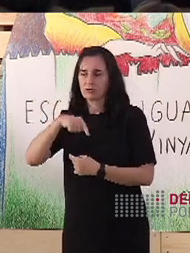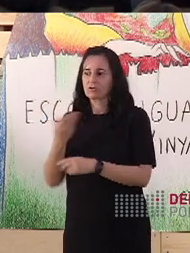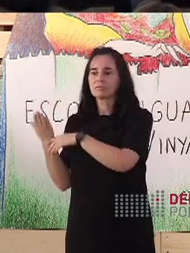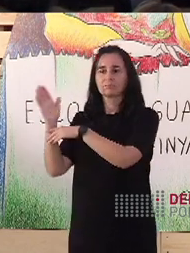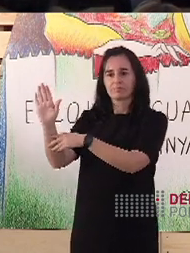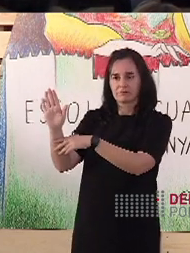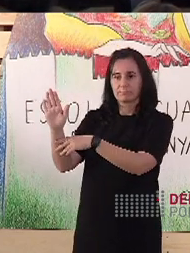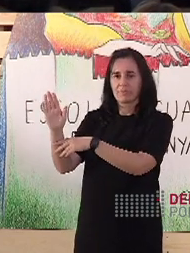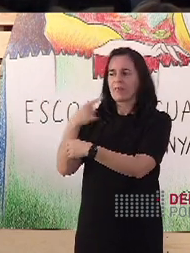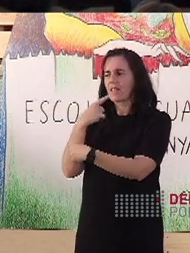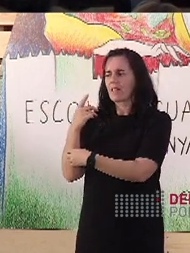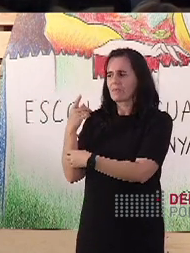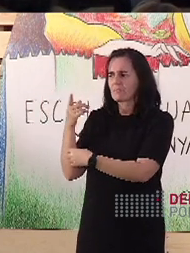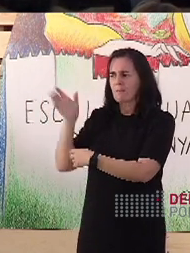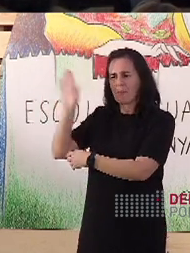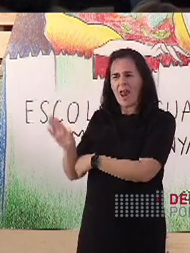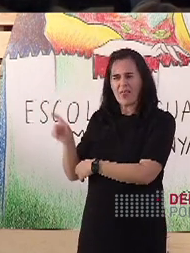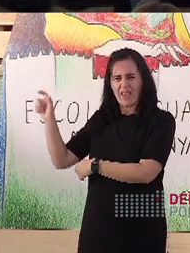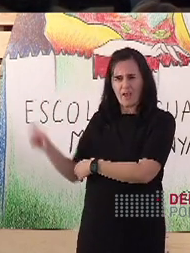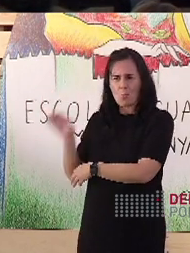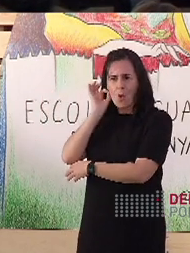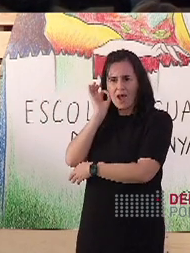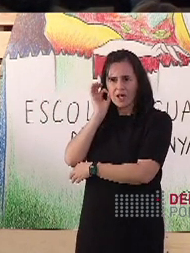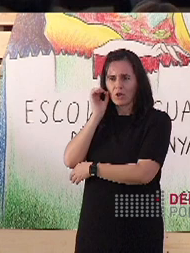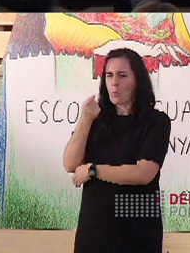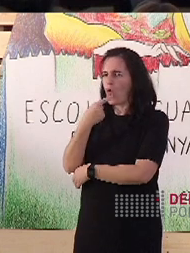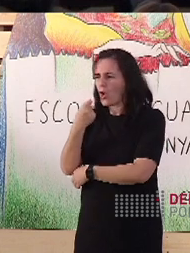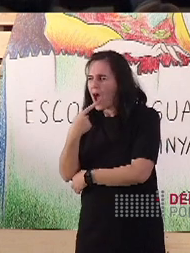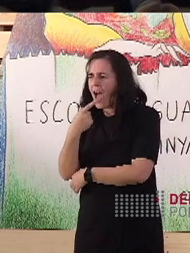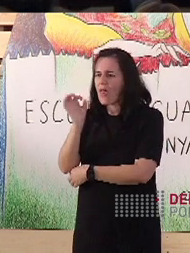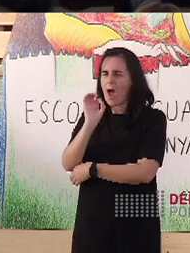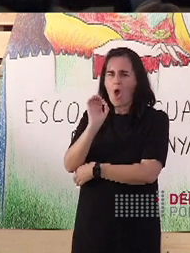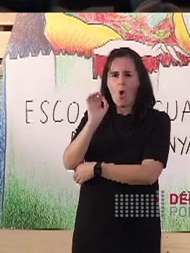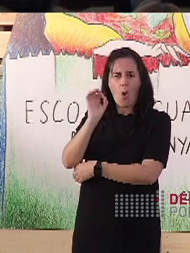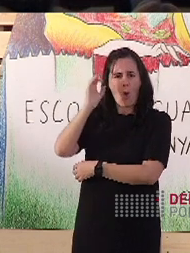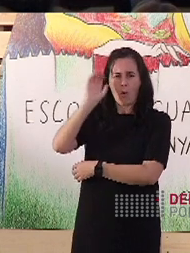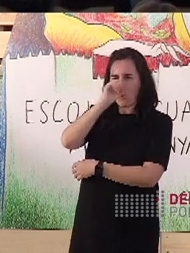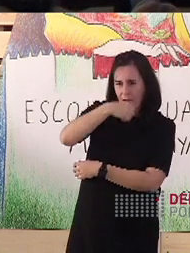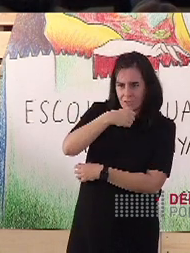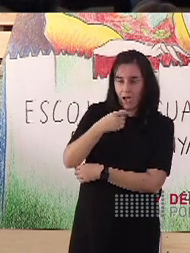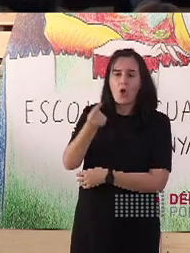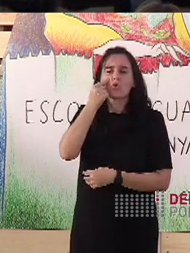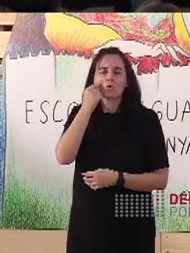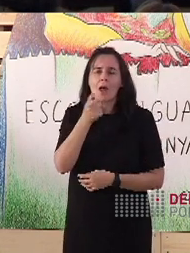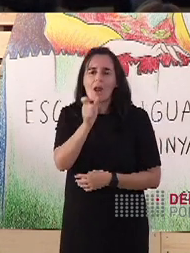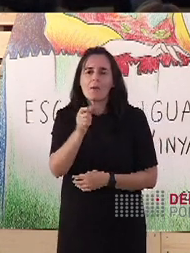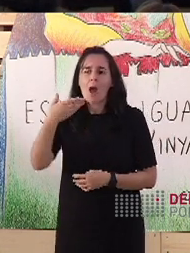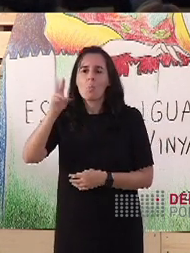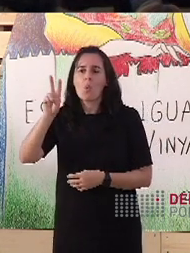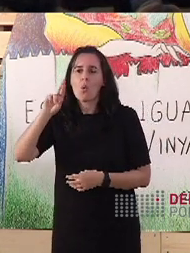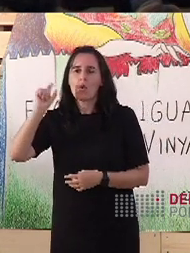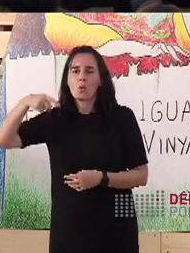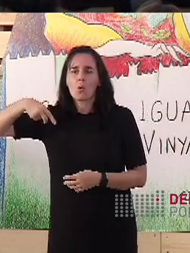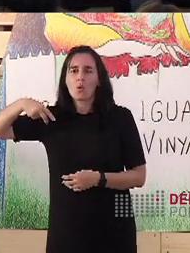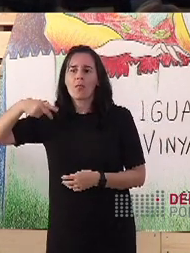parece como que ella está drogada, ¿no? Parece que está borracha. ¿Os suena la palabra burundanga? ¿Y sabéis lo que ocurre? Que